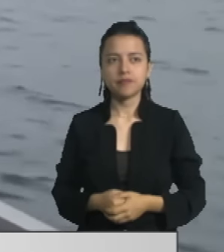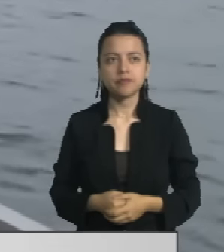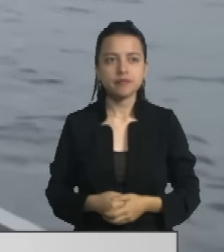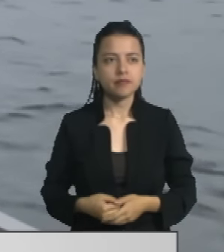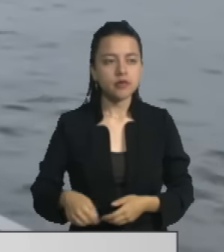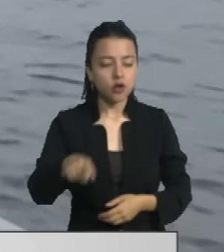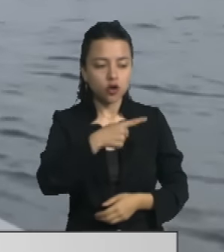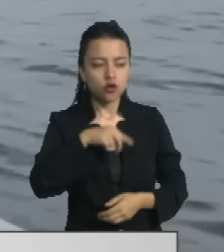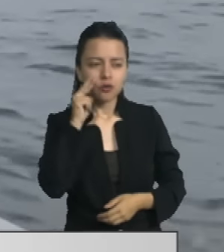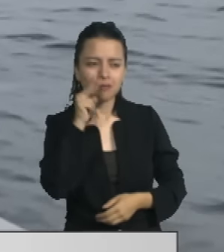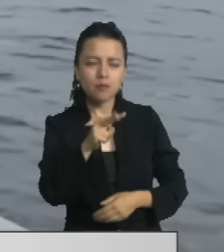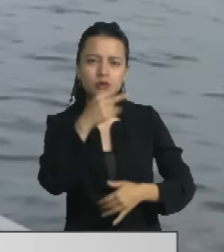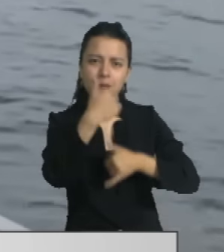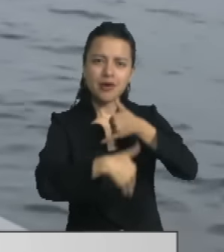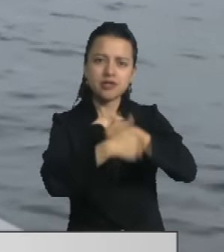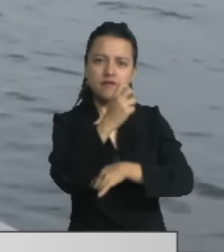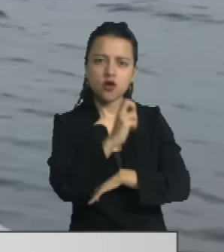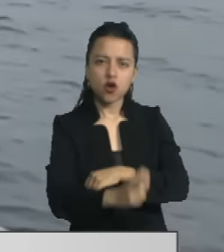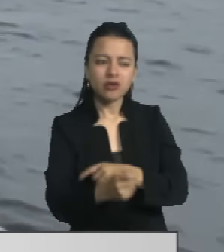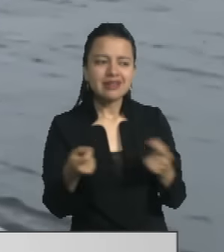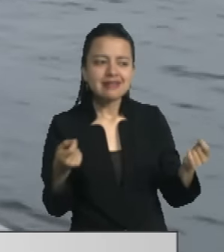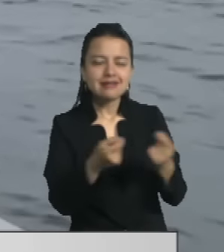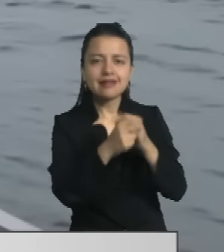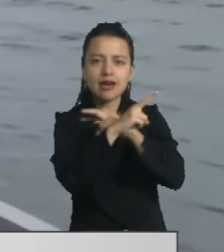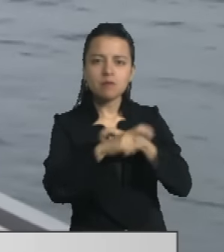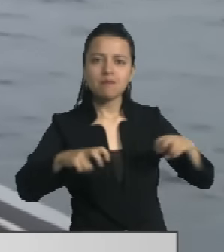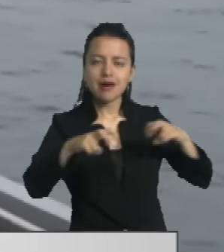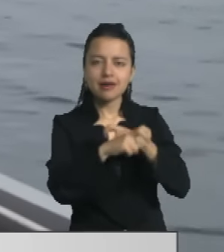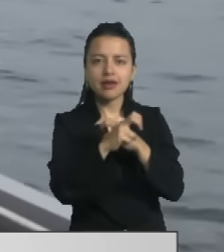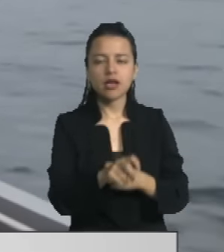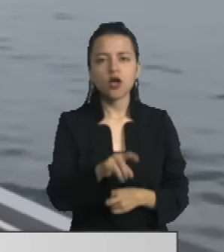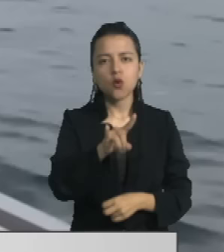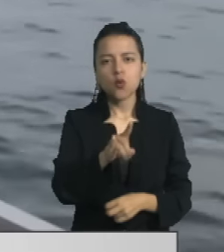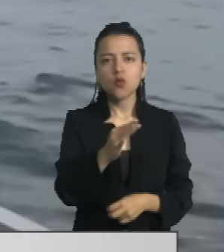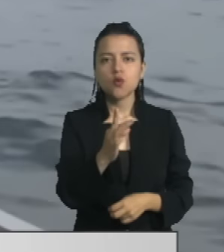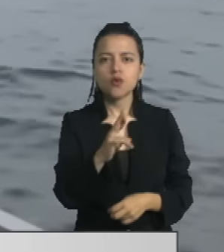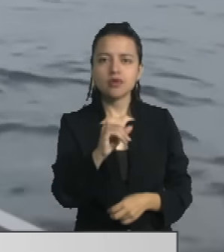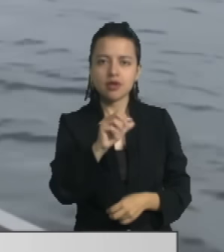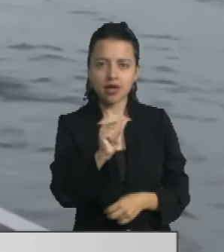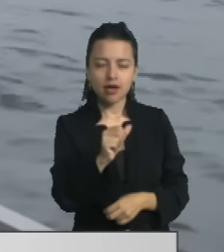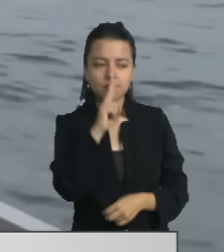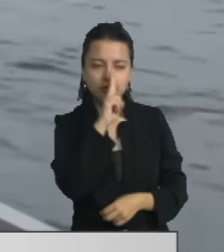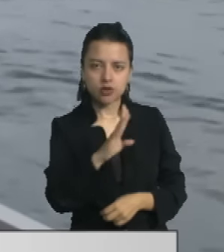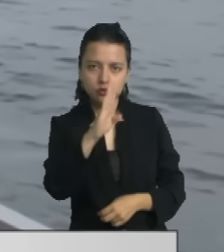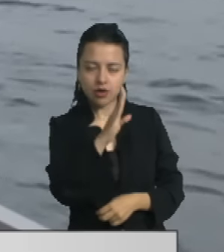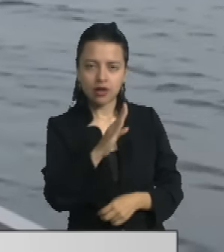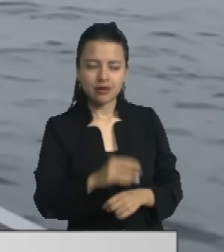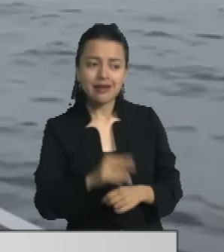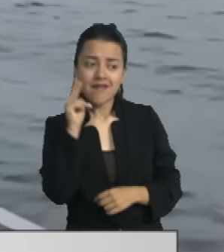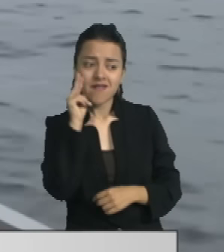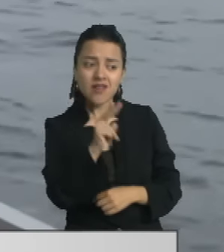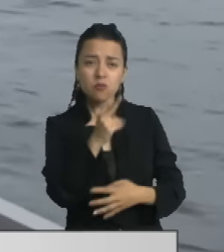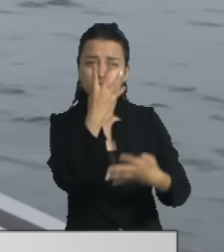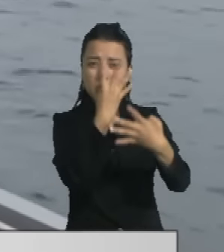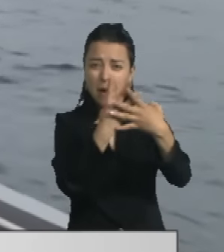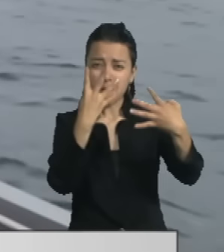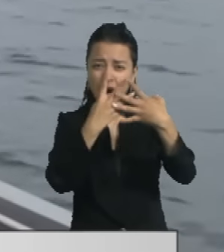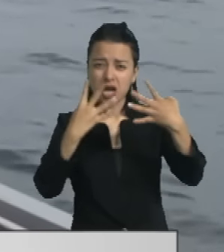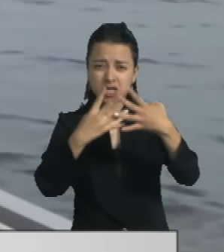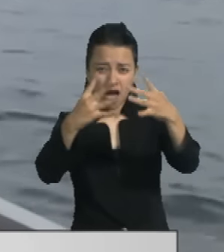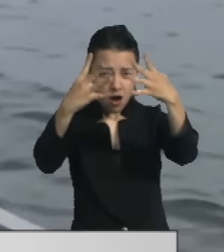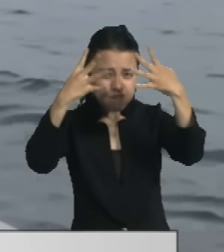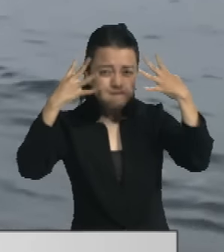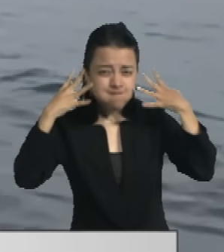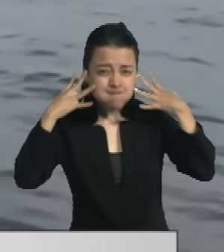Pacífico Norte cerca al parque natural nacional utría enredándose en un trallo de pesca este evento no solo resalta la